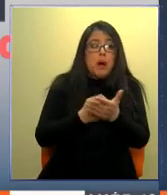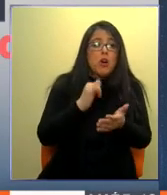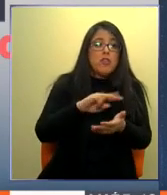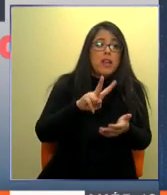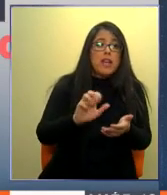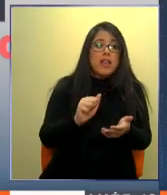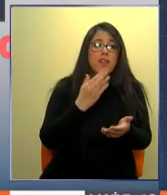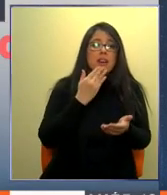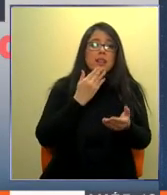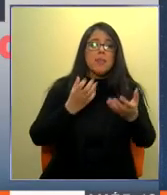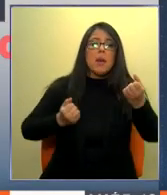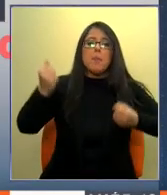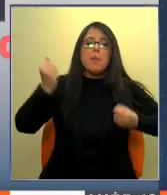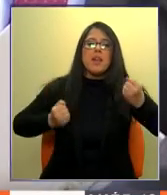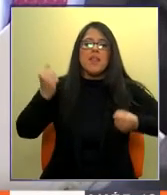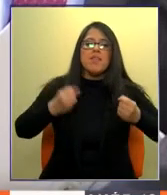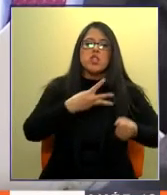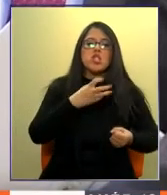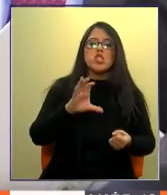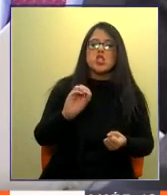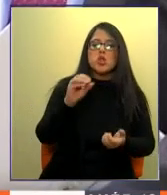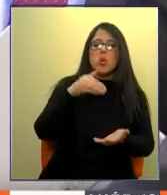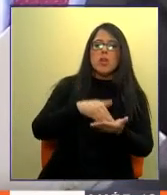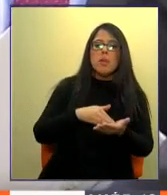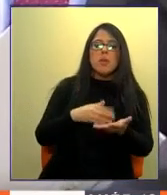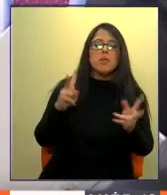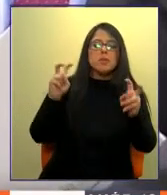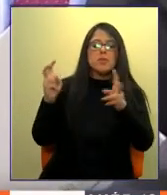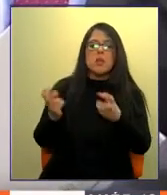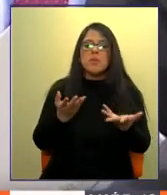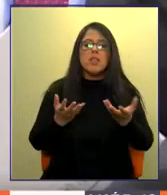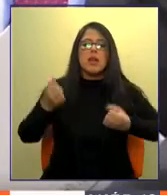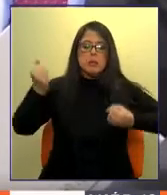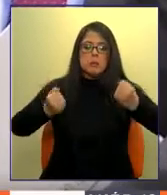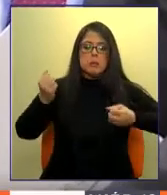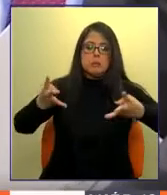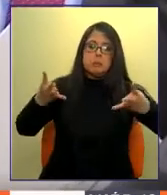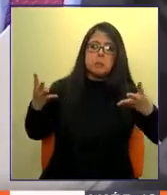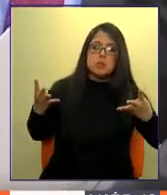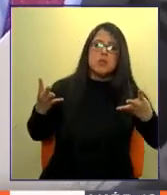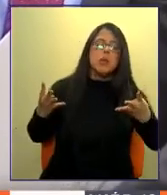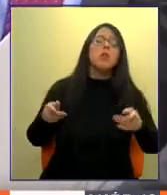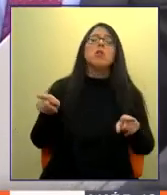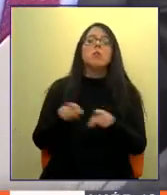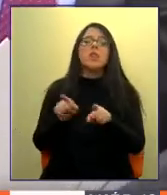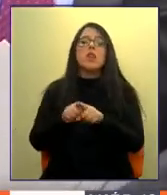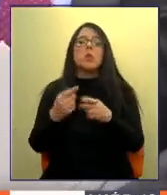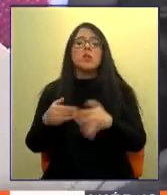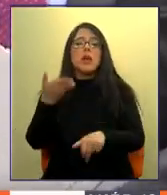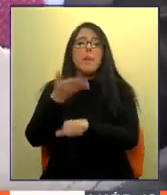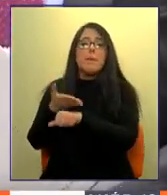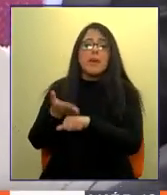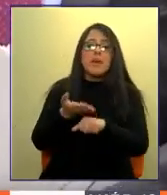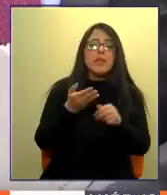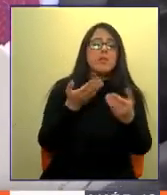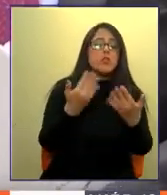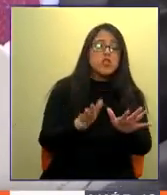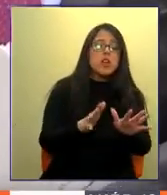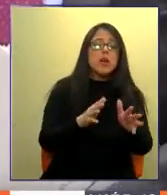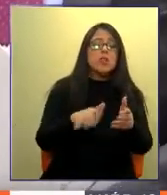de 350 mil pesos. Necesitamos dar incentivo a que los actores privados, los pequeños, los medianos, los